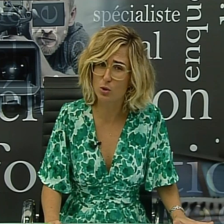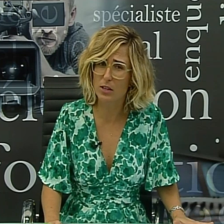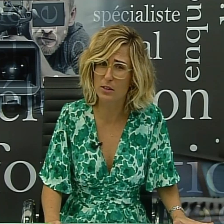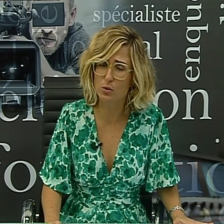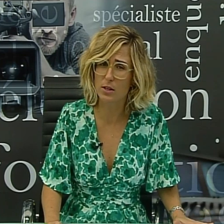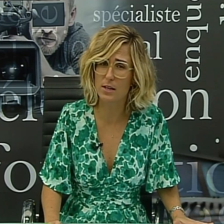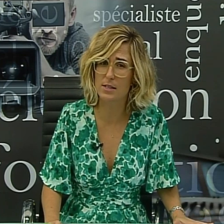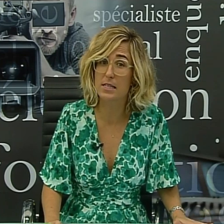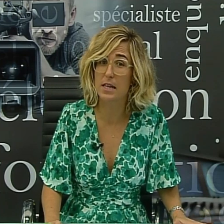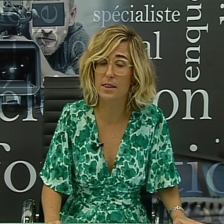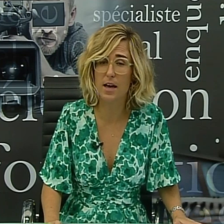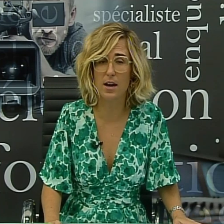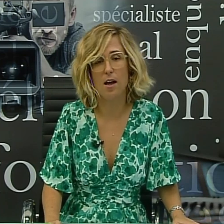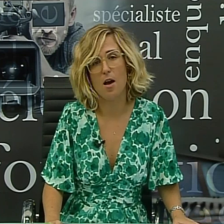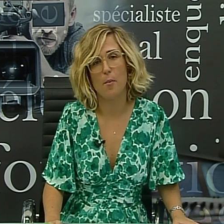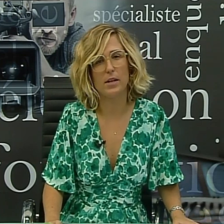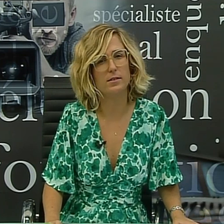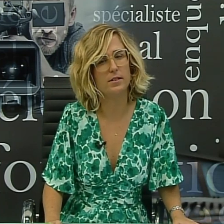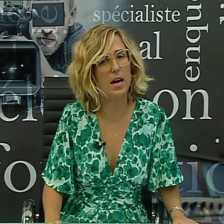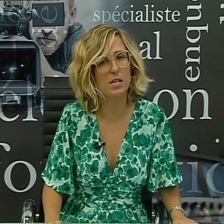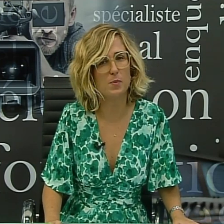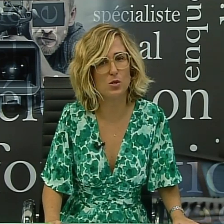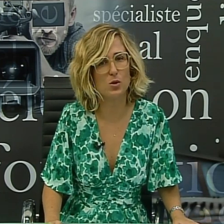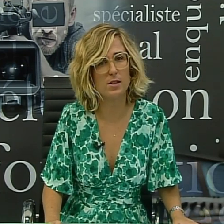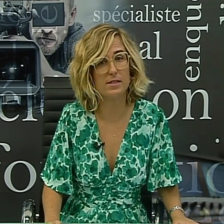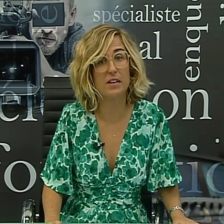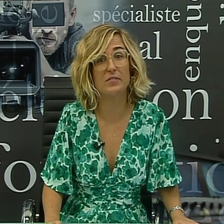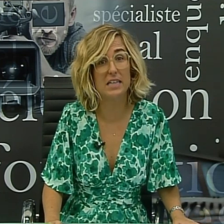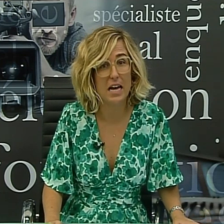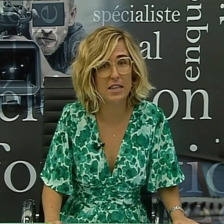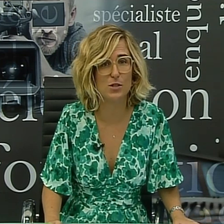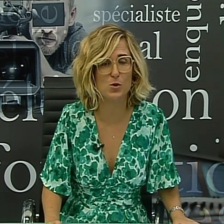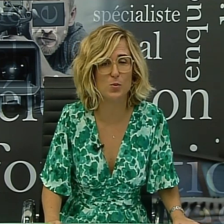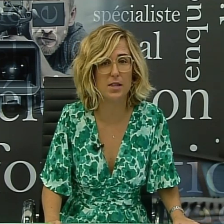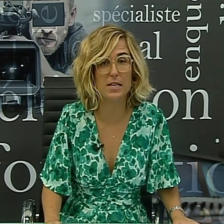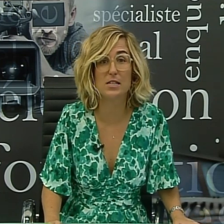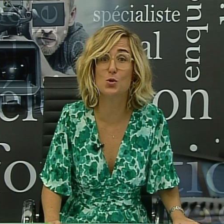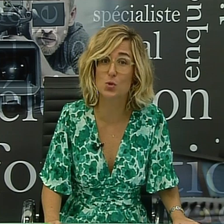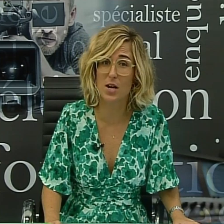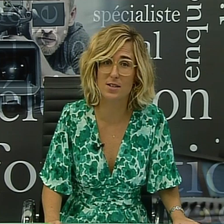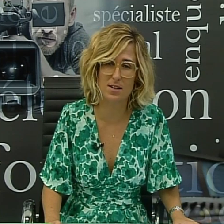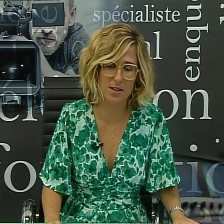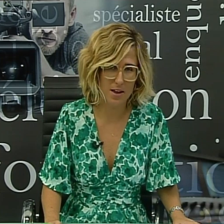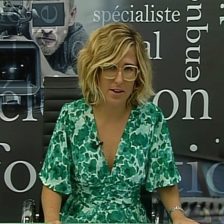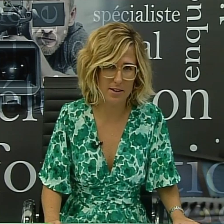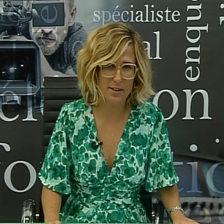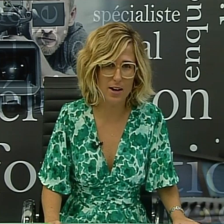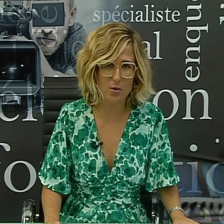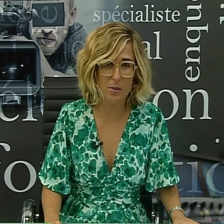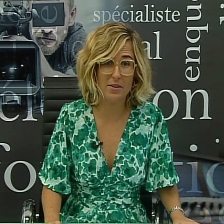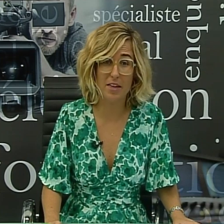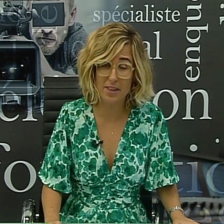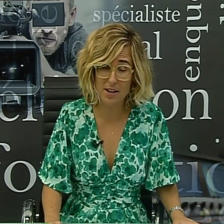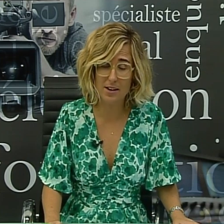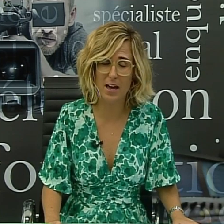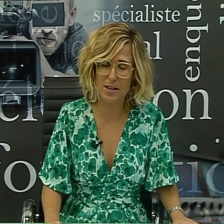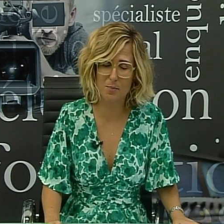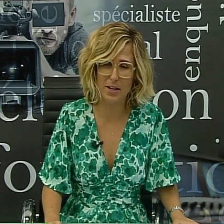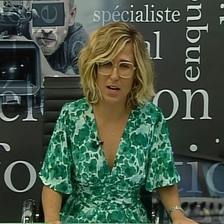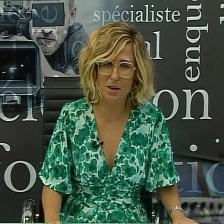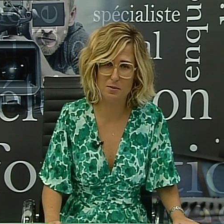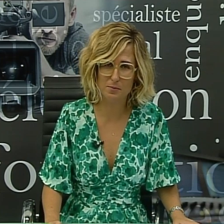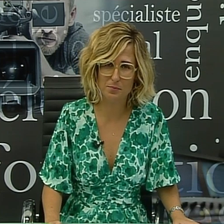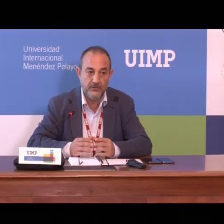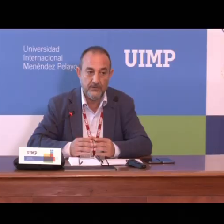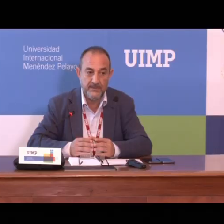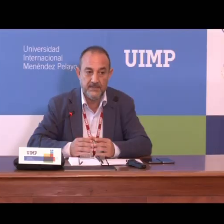y no tanto en el residencial, para atender a las personas hasta el final de sus vidas en sus casas y que tengan una vida digna y